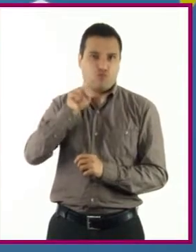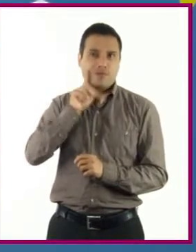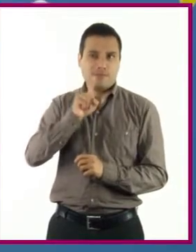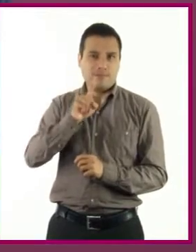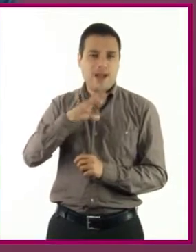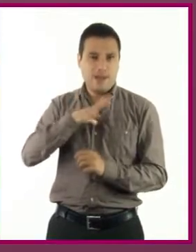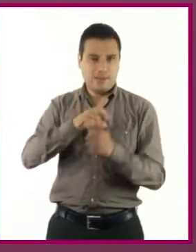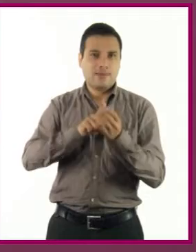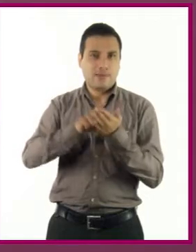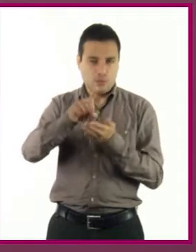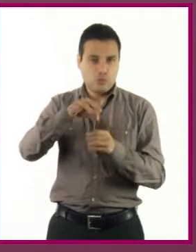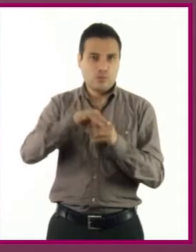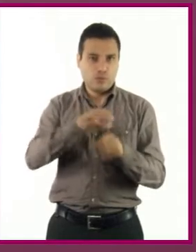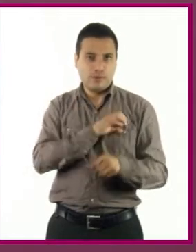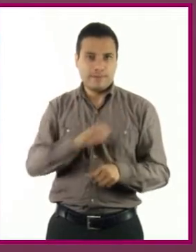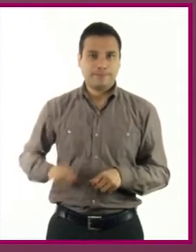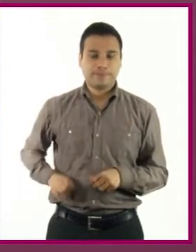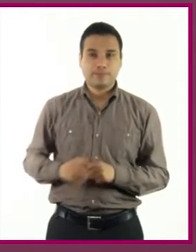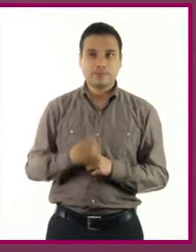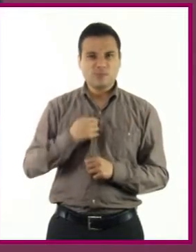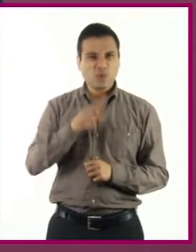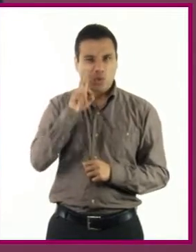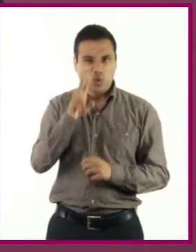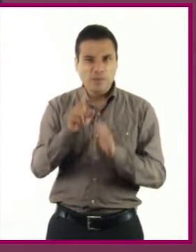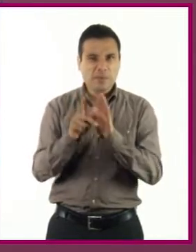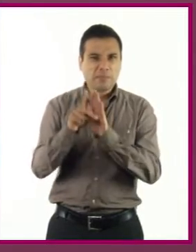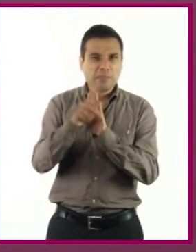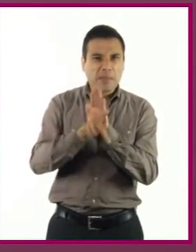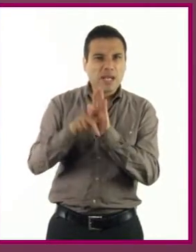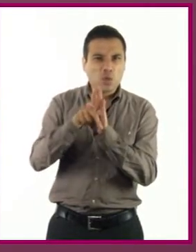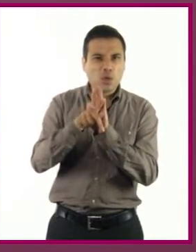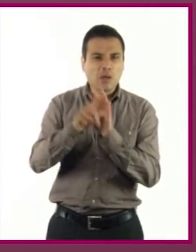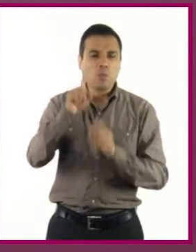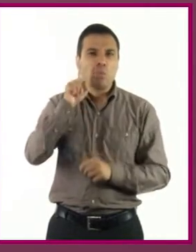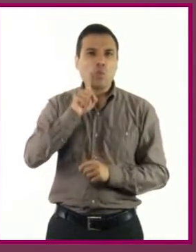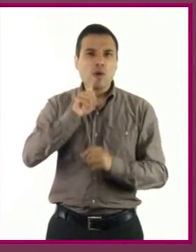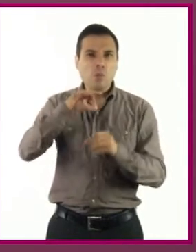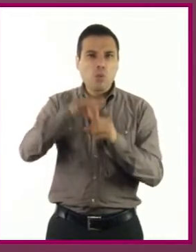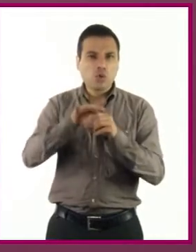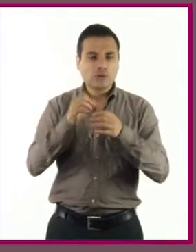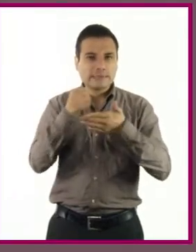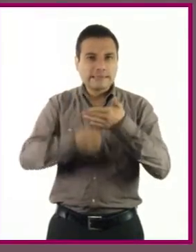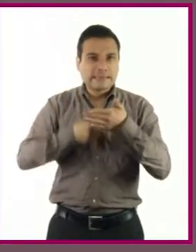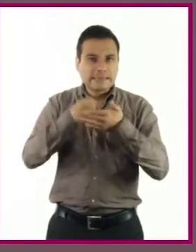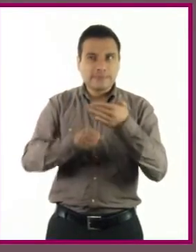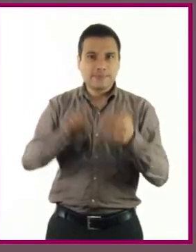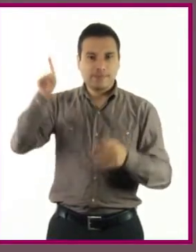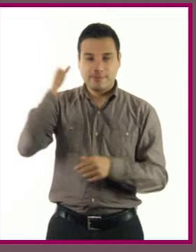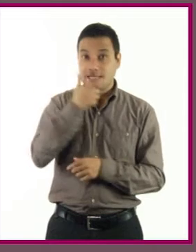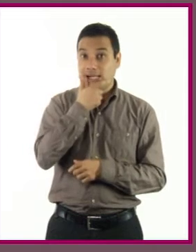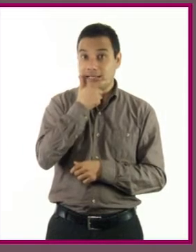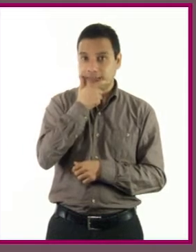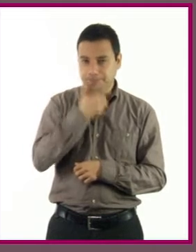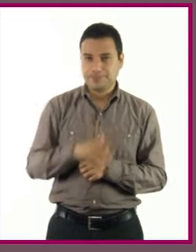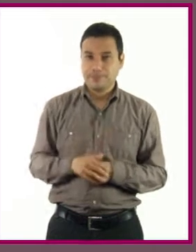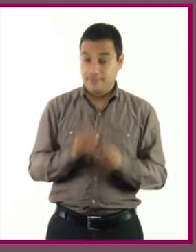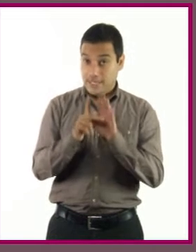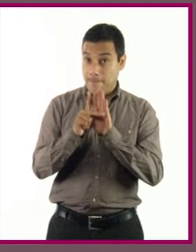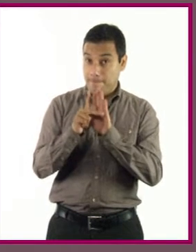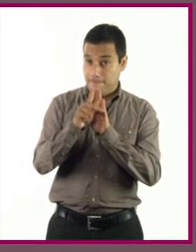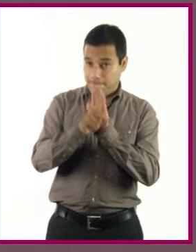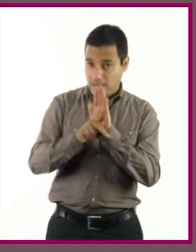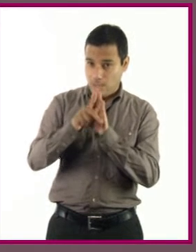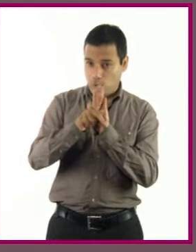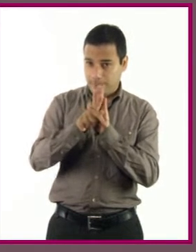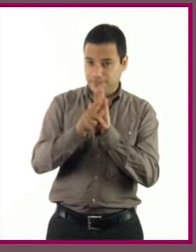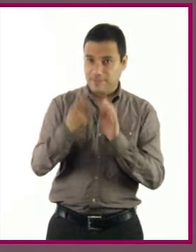una película que hablaba sobre la lucha por el voto de las mujeres en Inglaterra. En la película se veía que